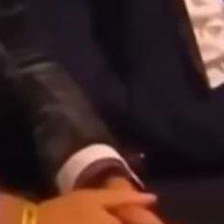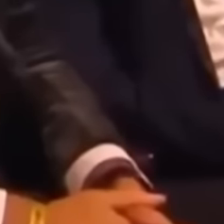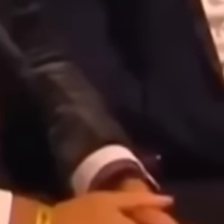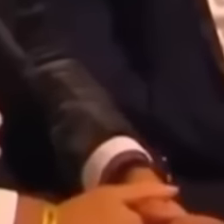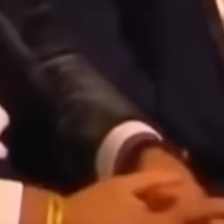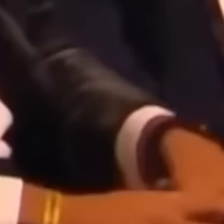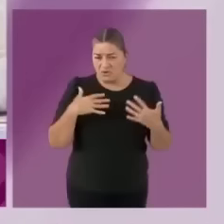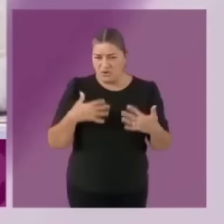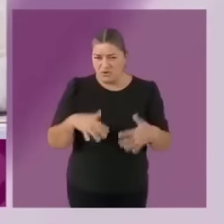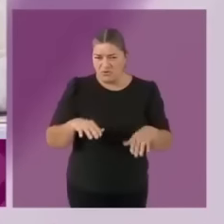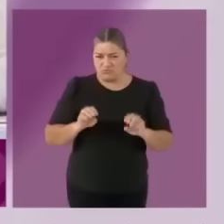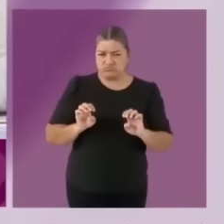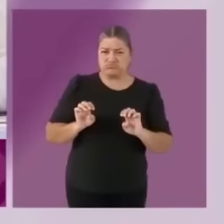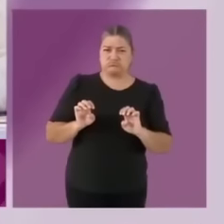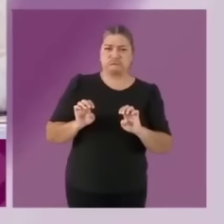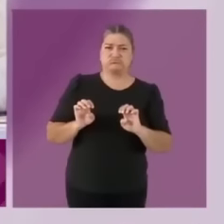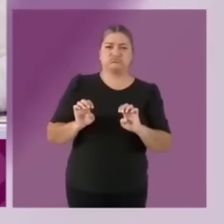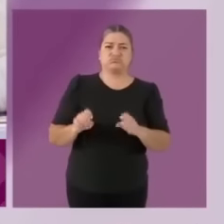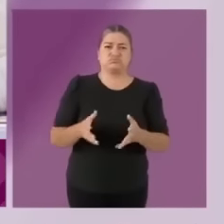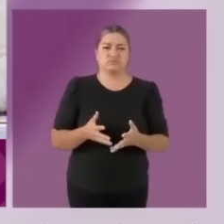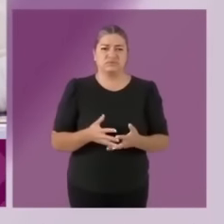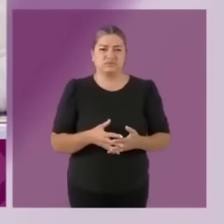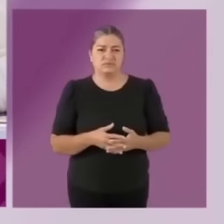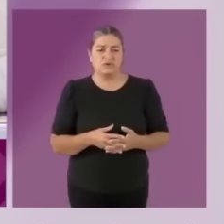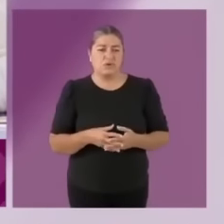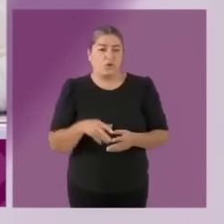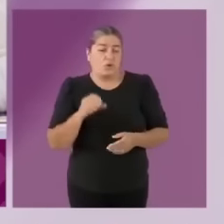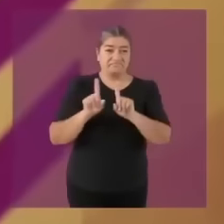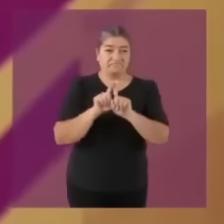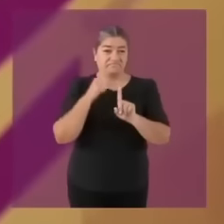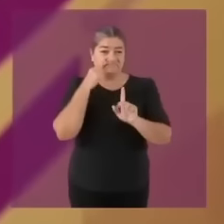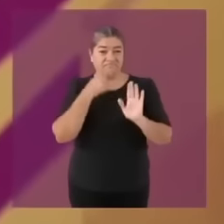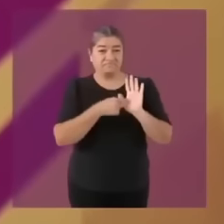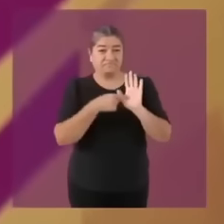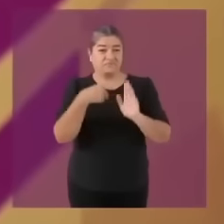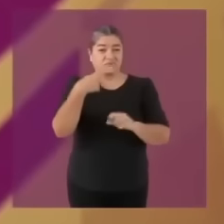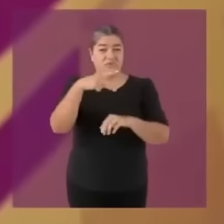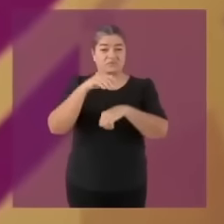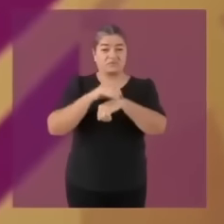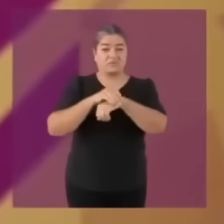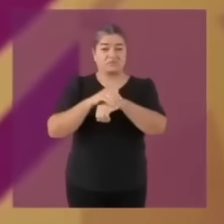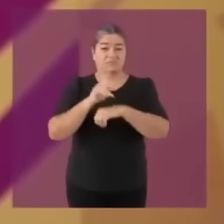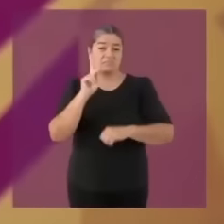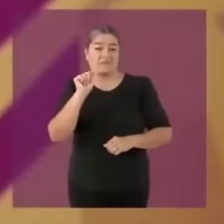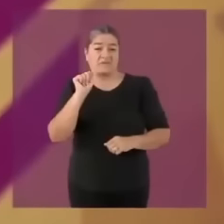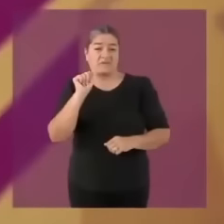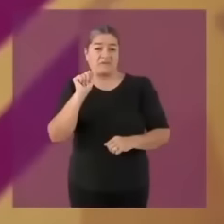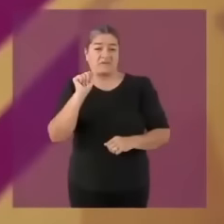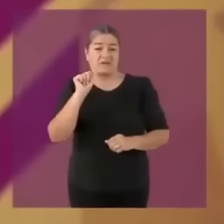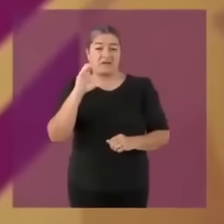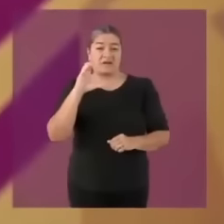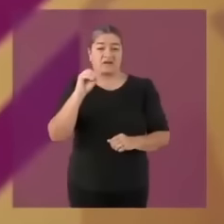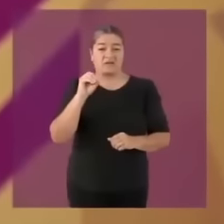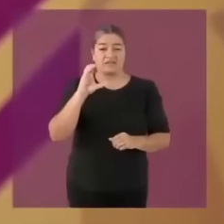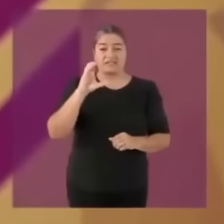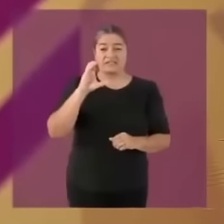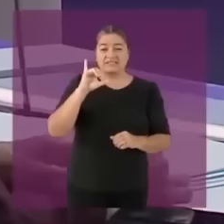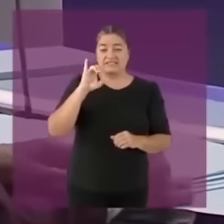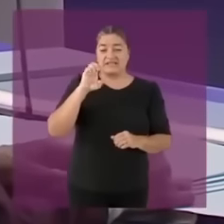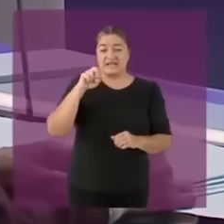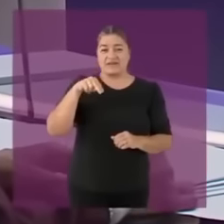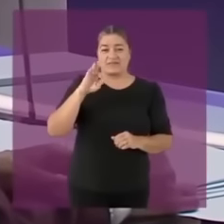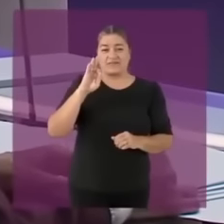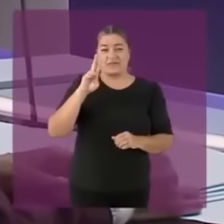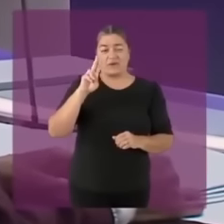el auditorio, acusado de triangular bases, de enriquecerse. La gente de Nuevo León lo conoce. Sabe